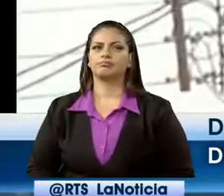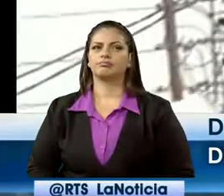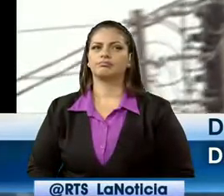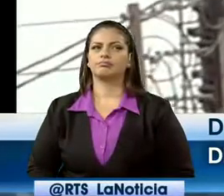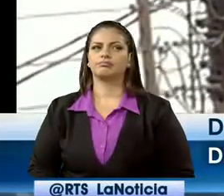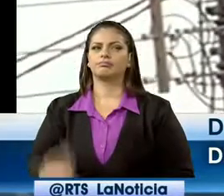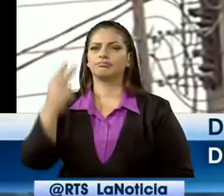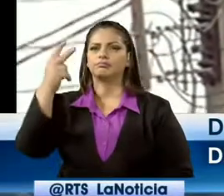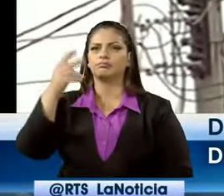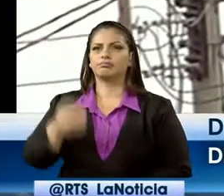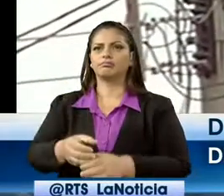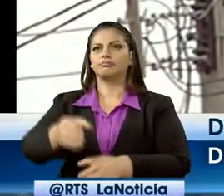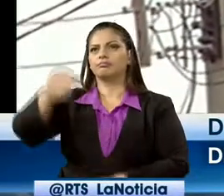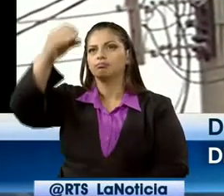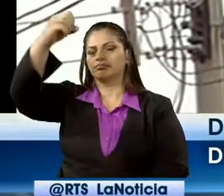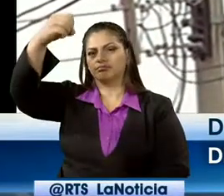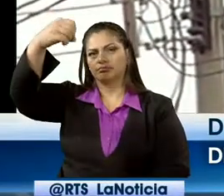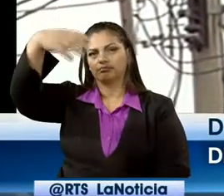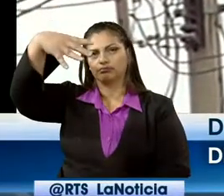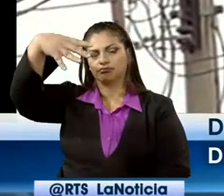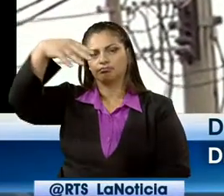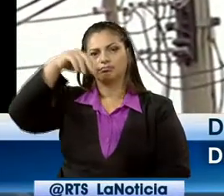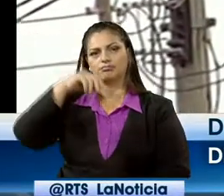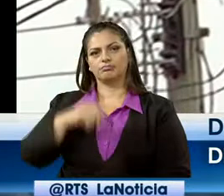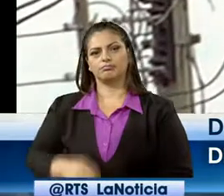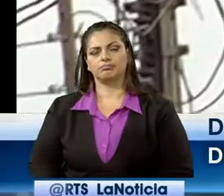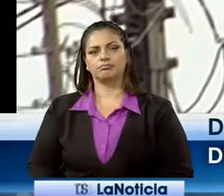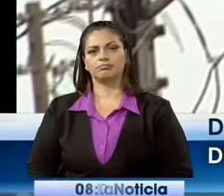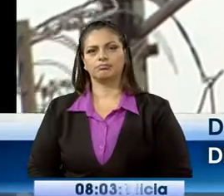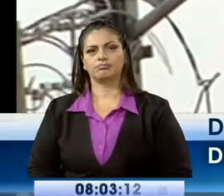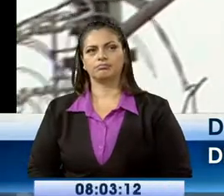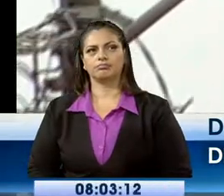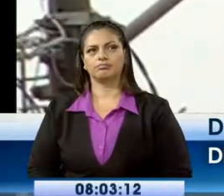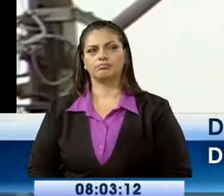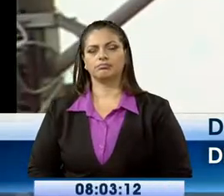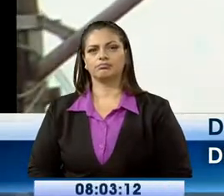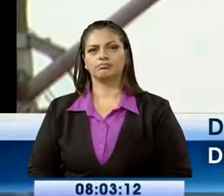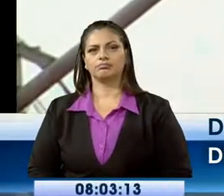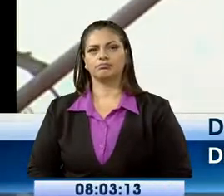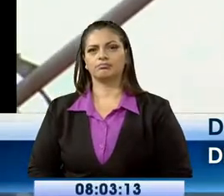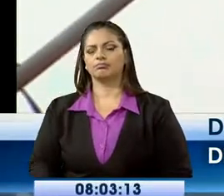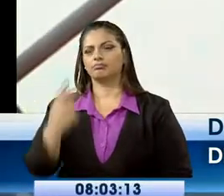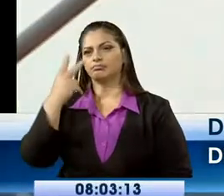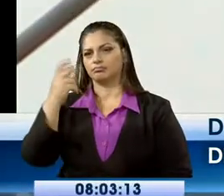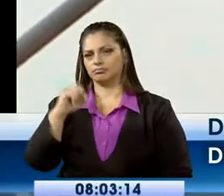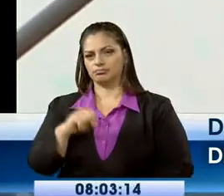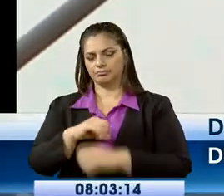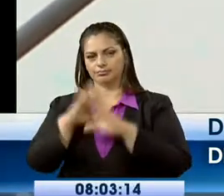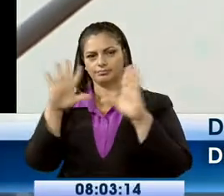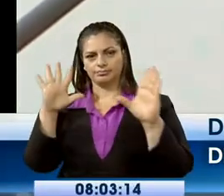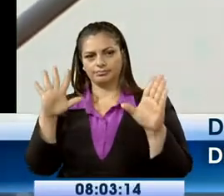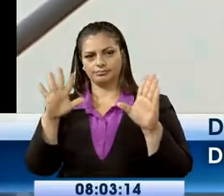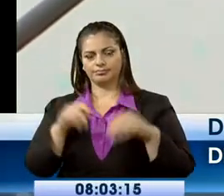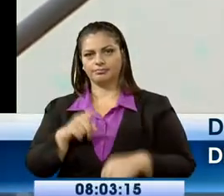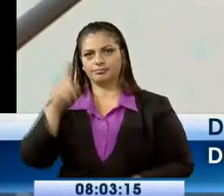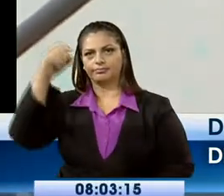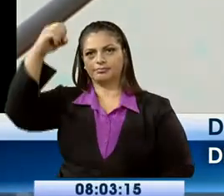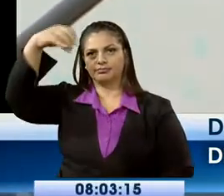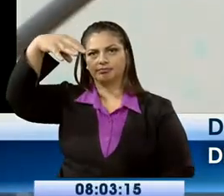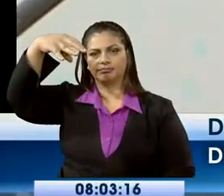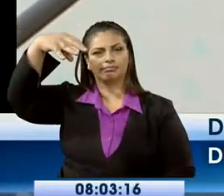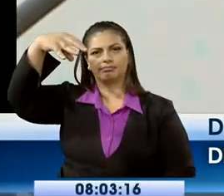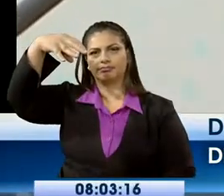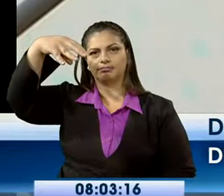poste que si nos acercamos un poco más, podríamos divisar que precisamente el foco, la luz de ahí